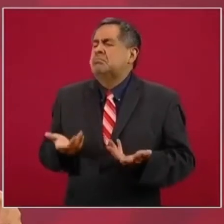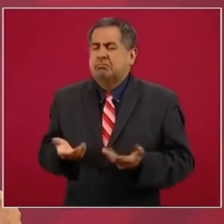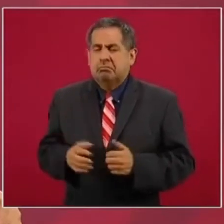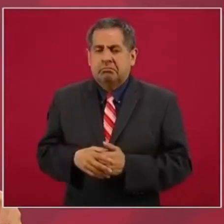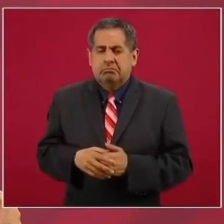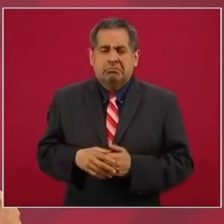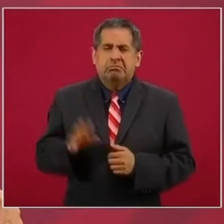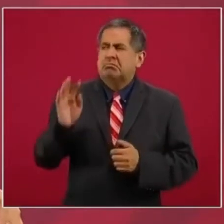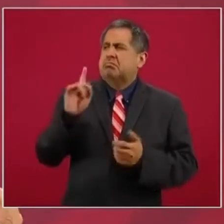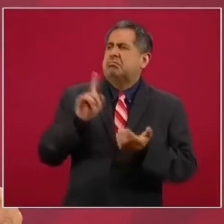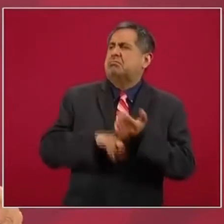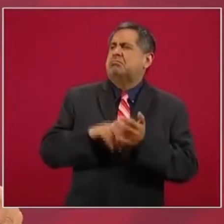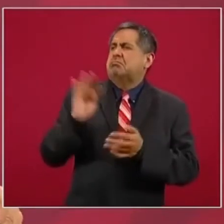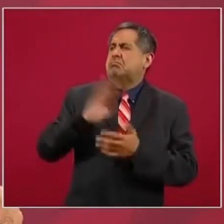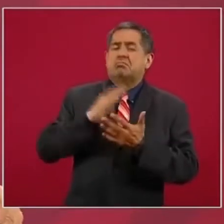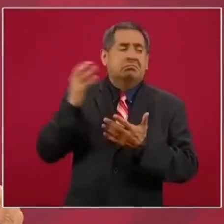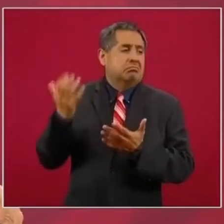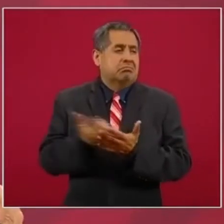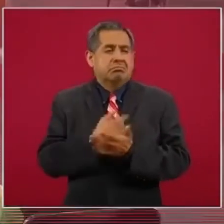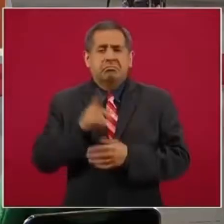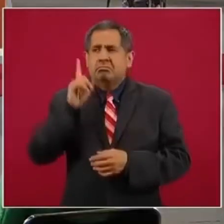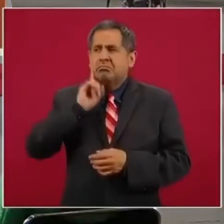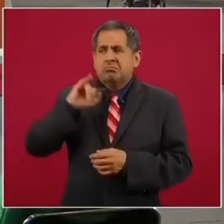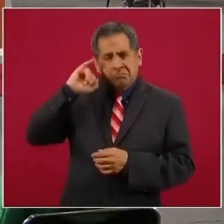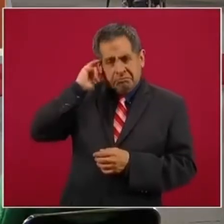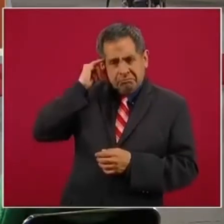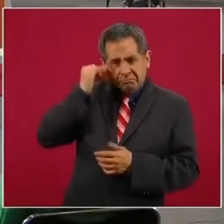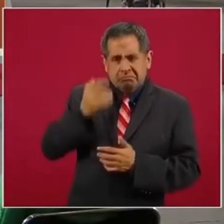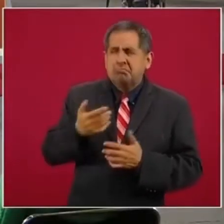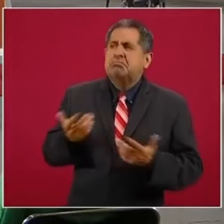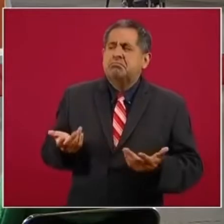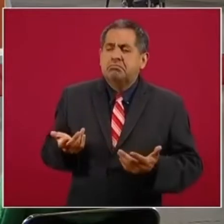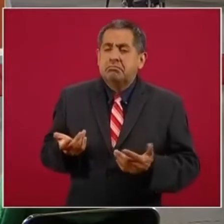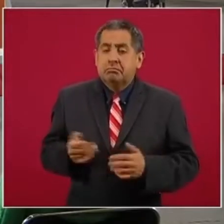¿Y si gana una mujer indígena?